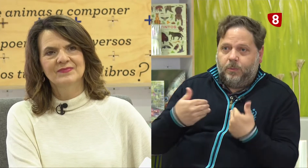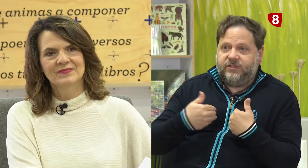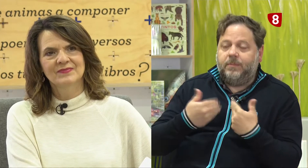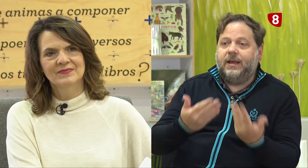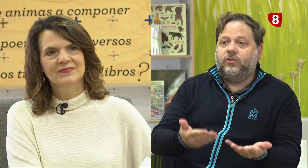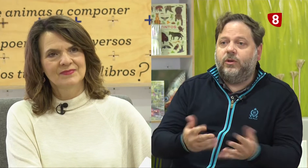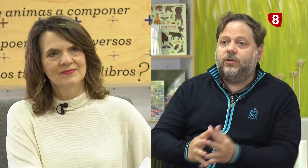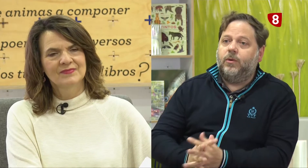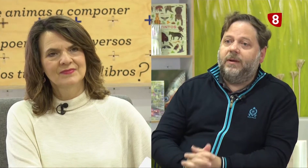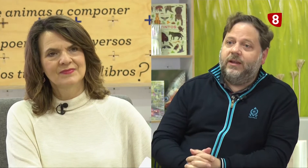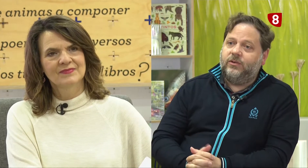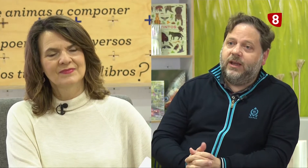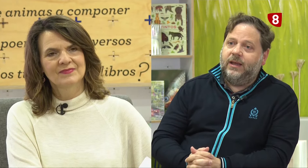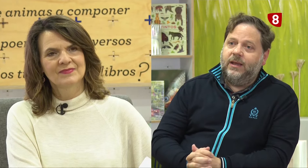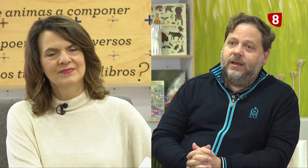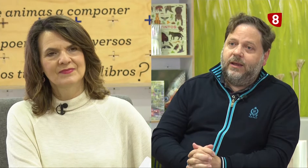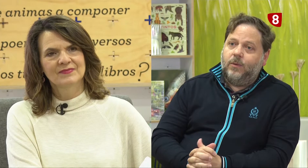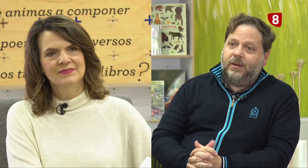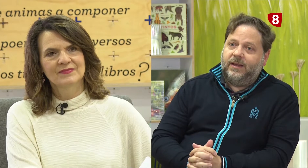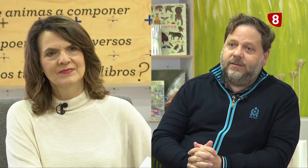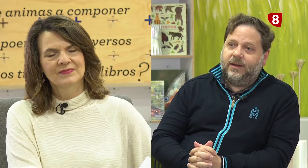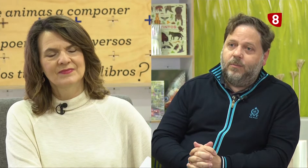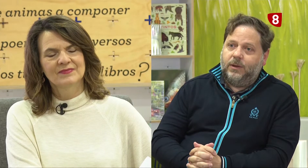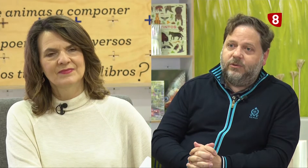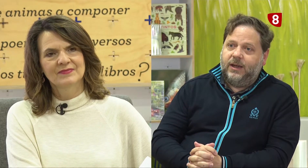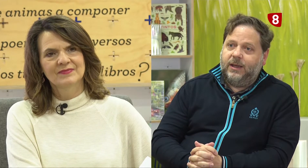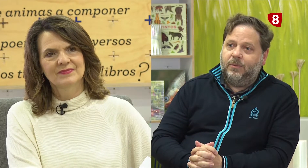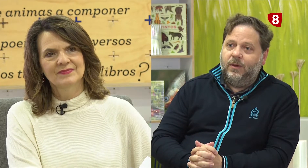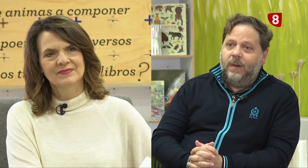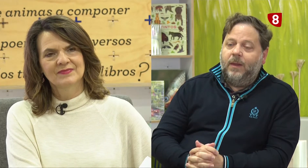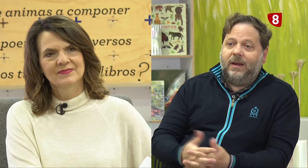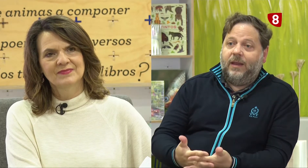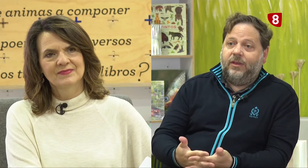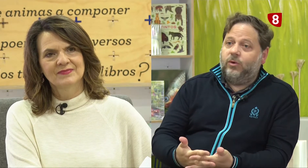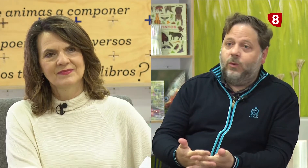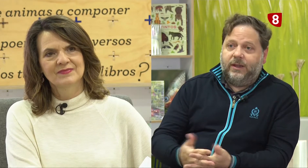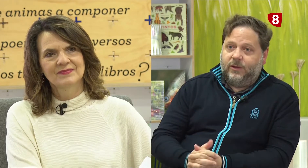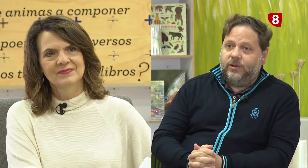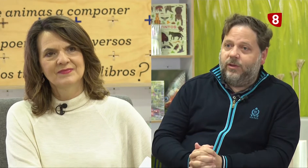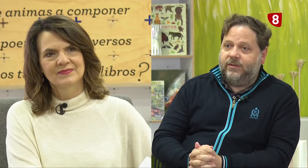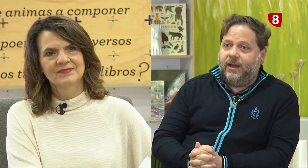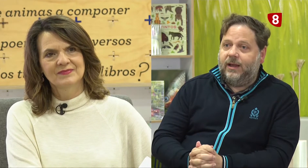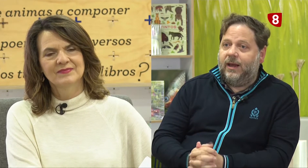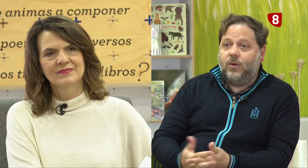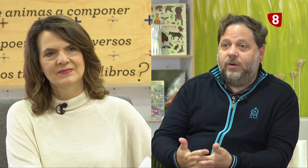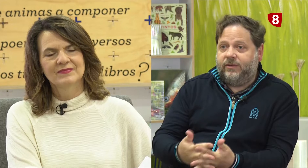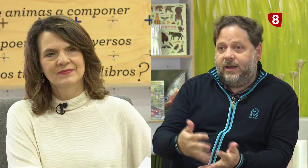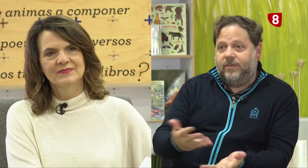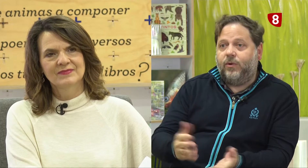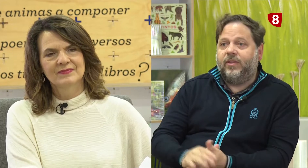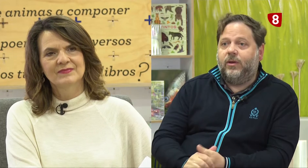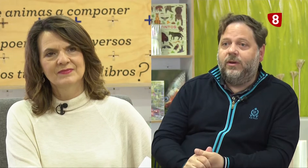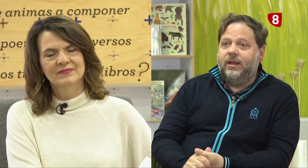como puede ser mi caso, el de los compañeros y compañeras que componemos el equipo, para el acceso en igualdad de condiciones a la